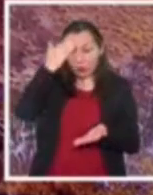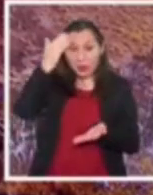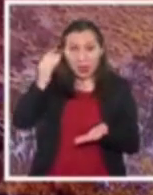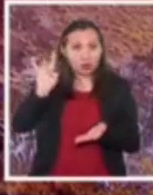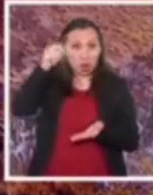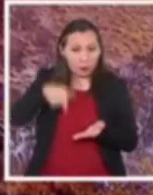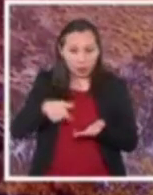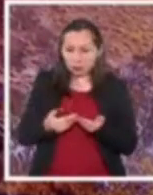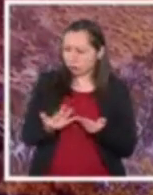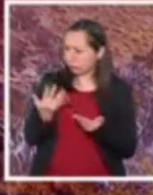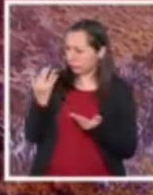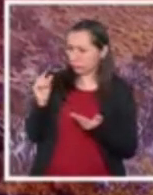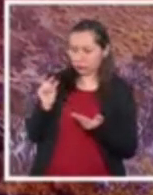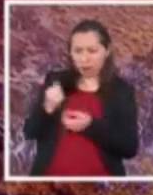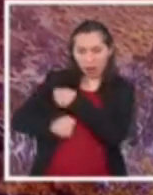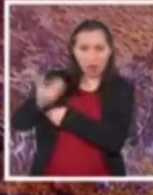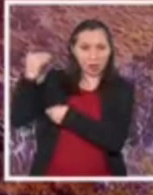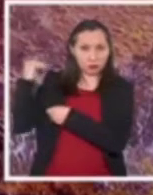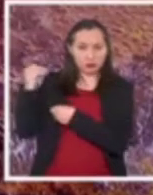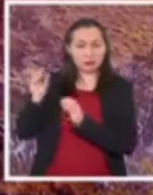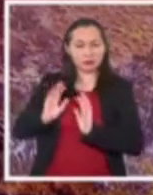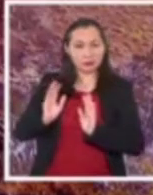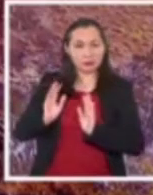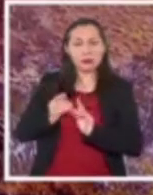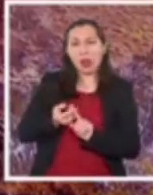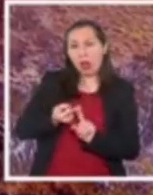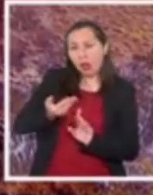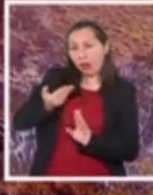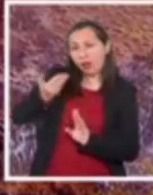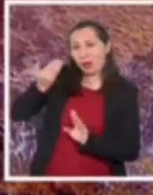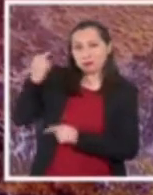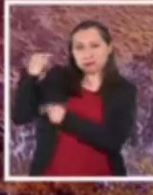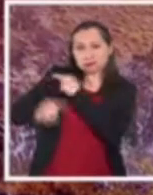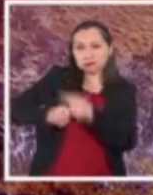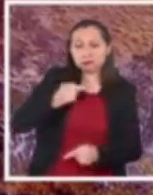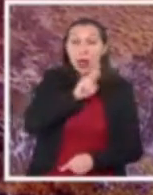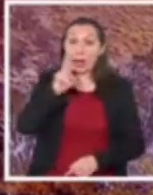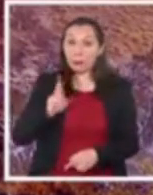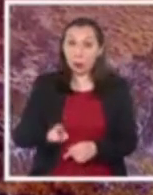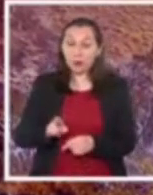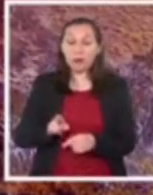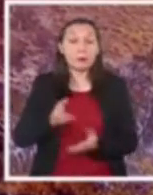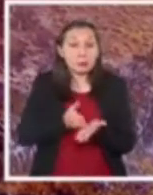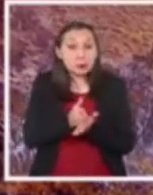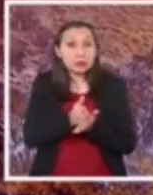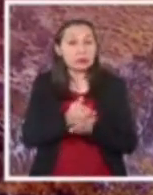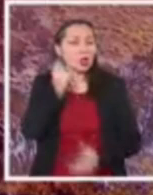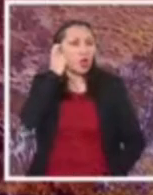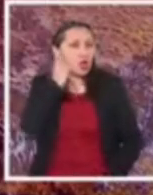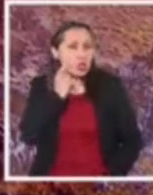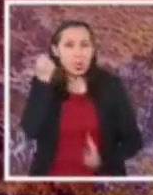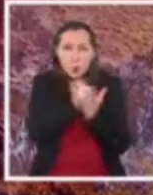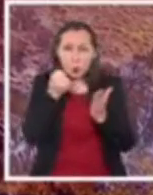incluso de estos últimos años en nuestra larga historia republicana en donde desde o'higgins y